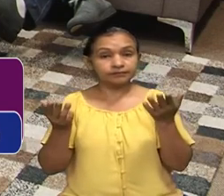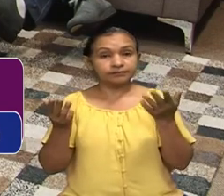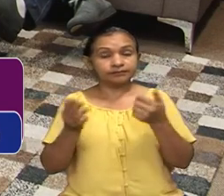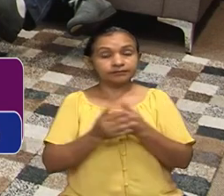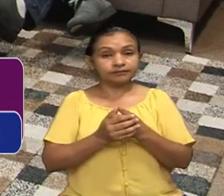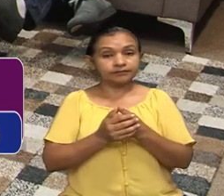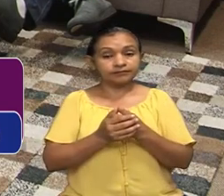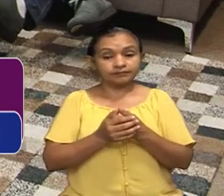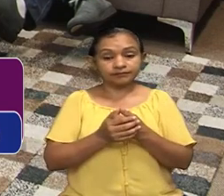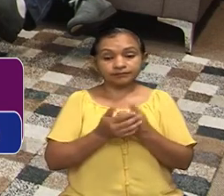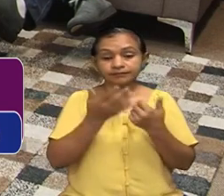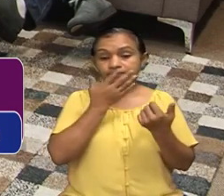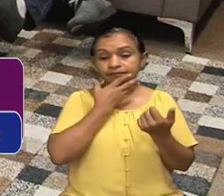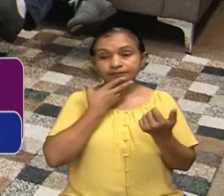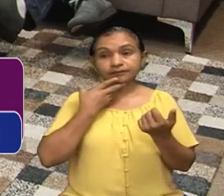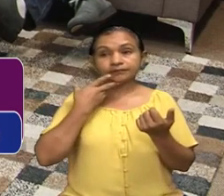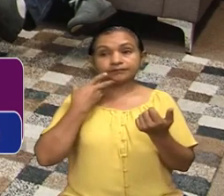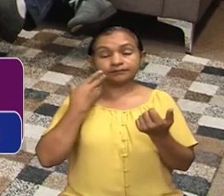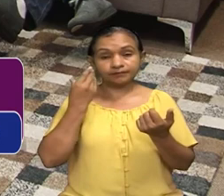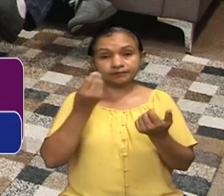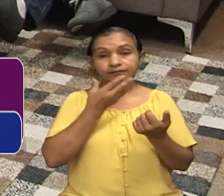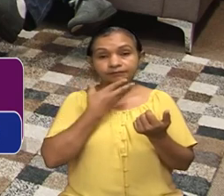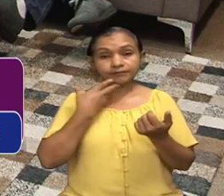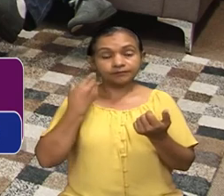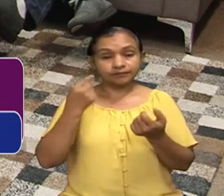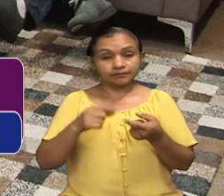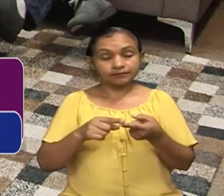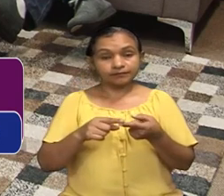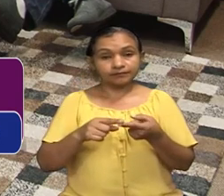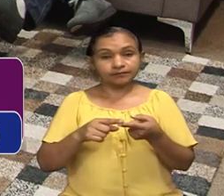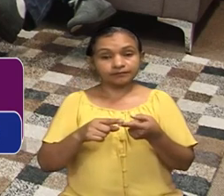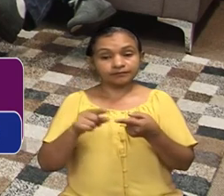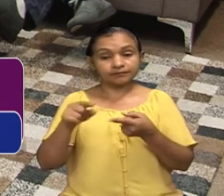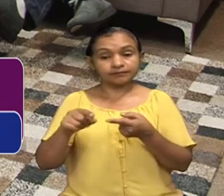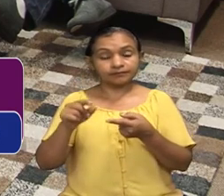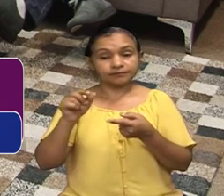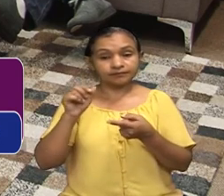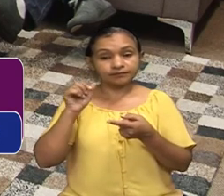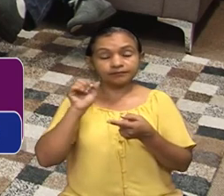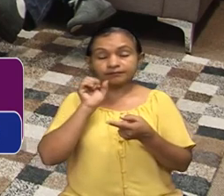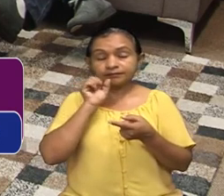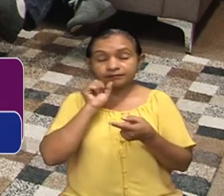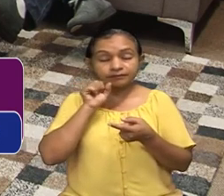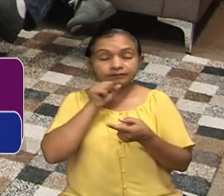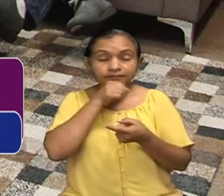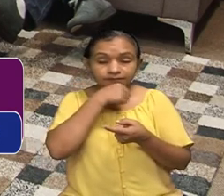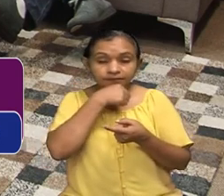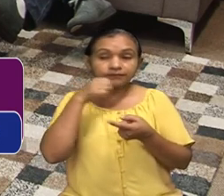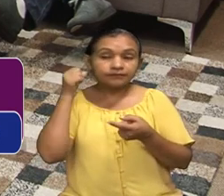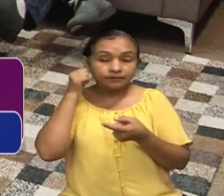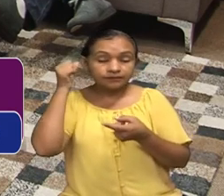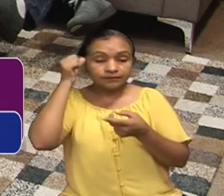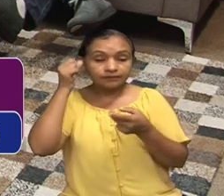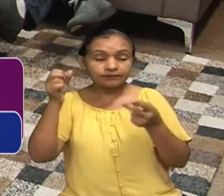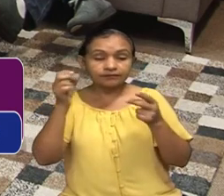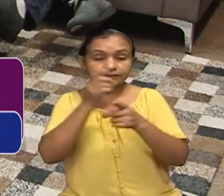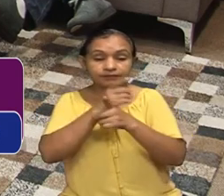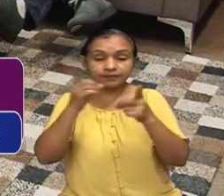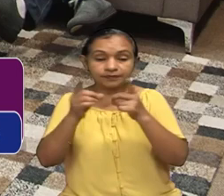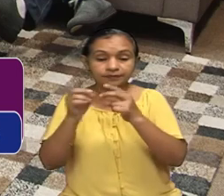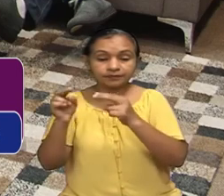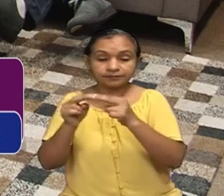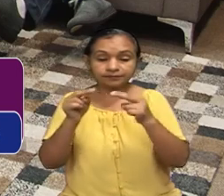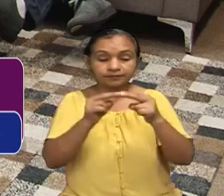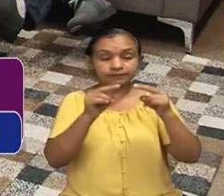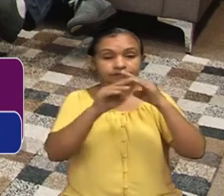las generaciones jóvenes y las generaciones adultas debemos de tener relaciones